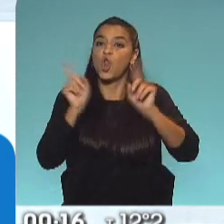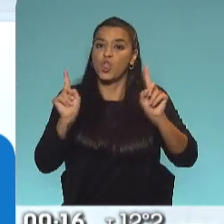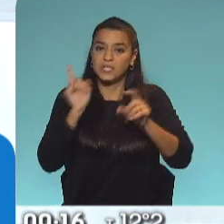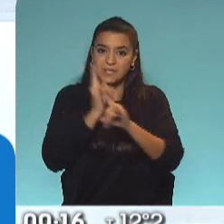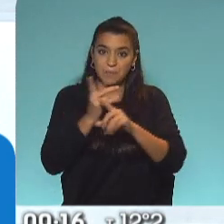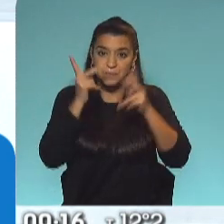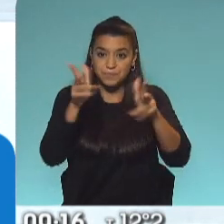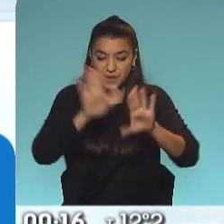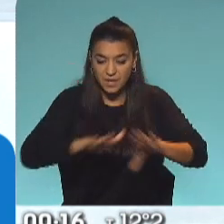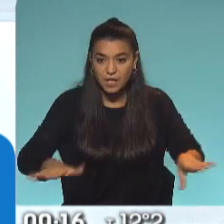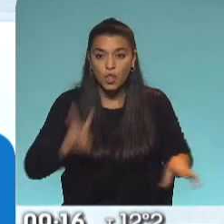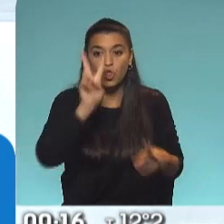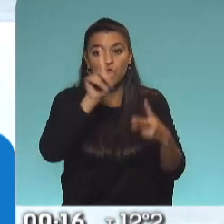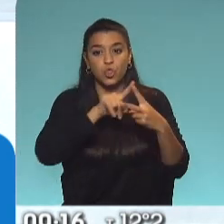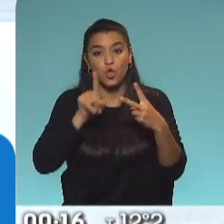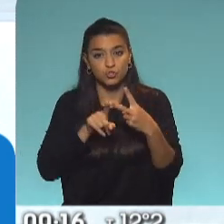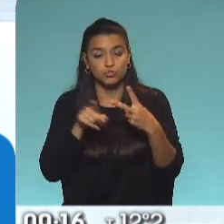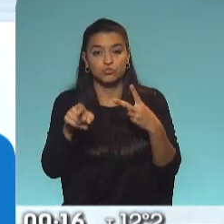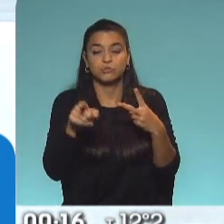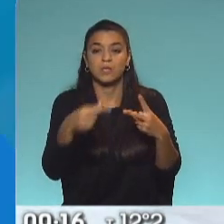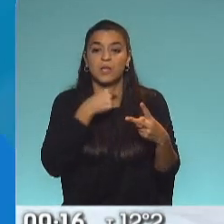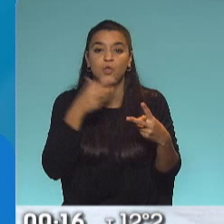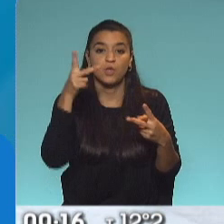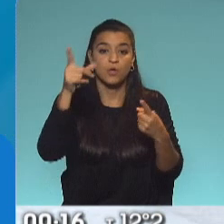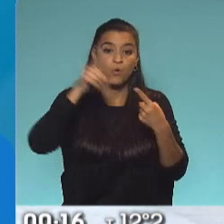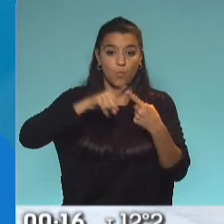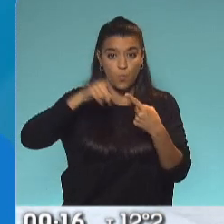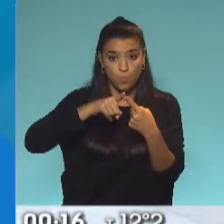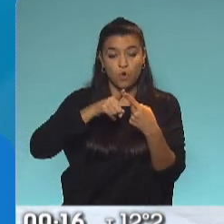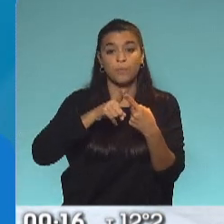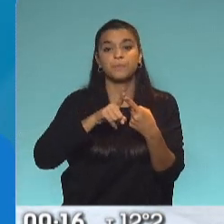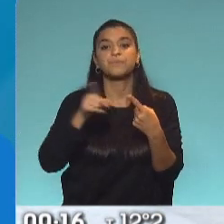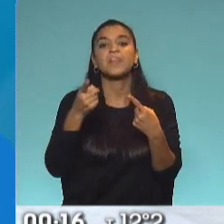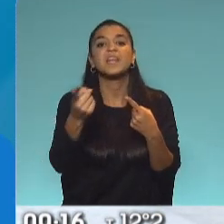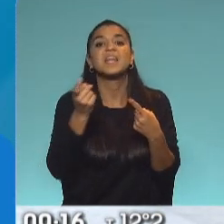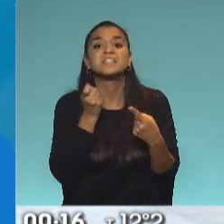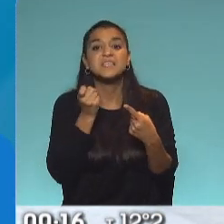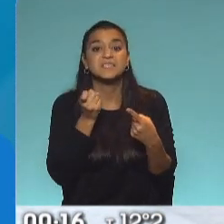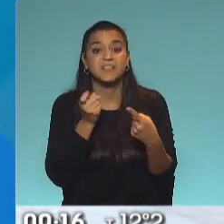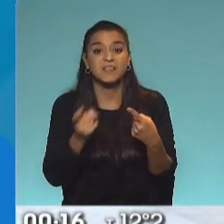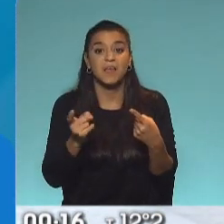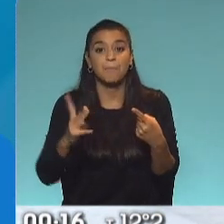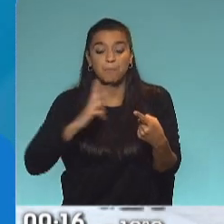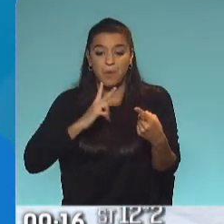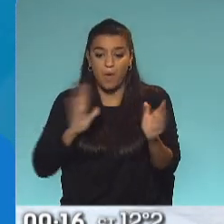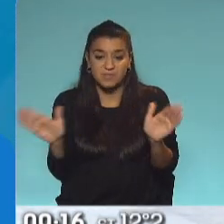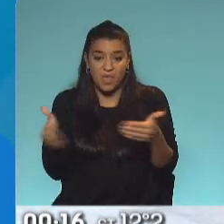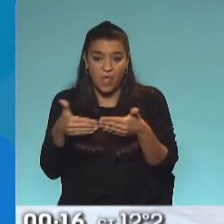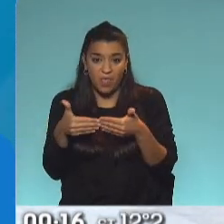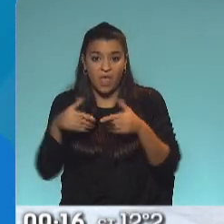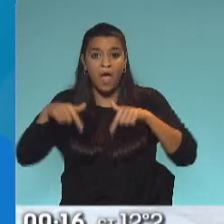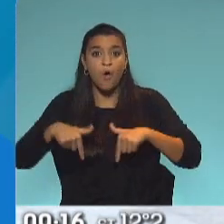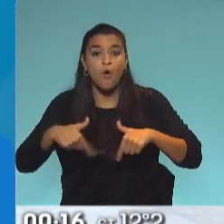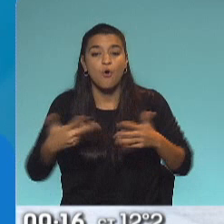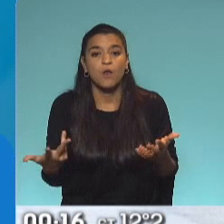decir con respecto a los niños hay dos elementos que querría señalar una que tienen necesidad de una cierta privacidad y están en este